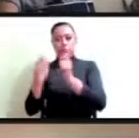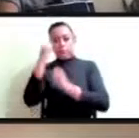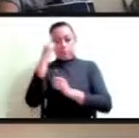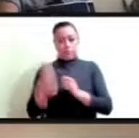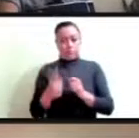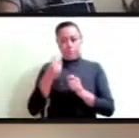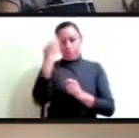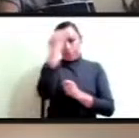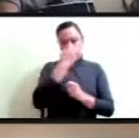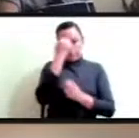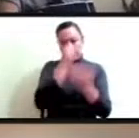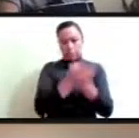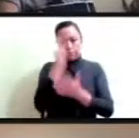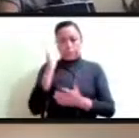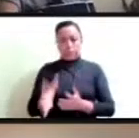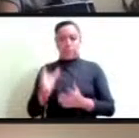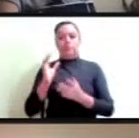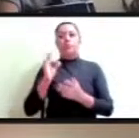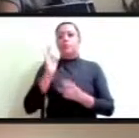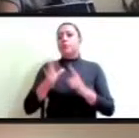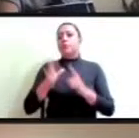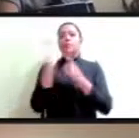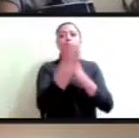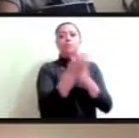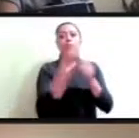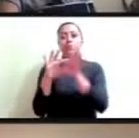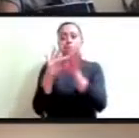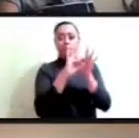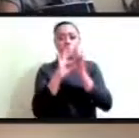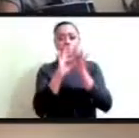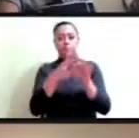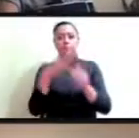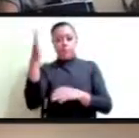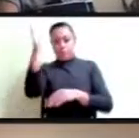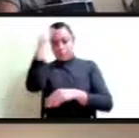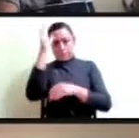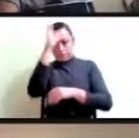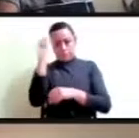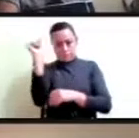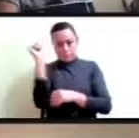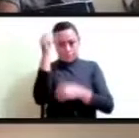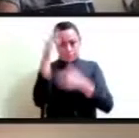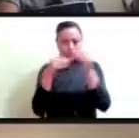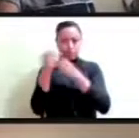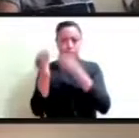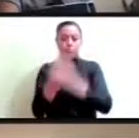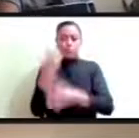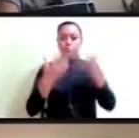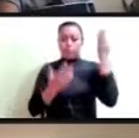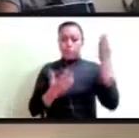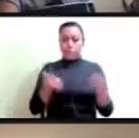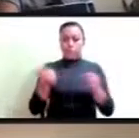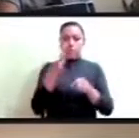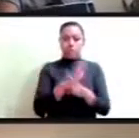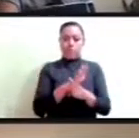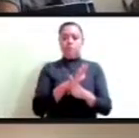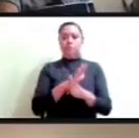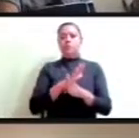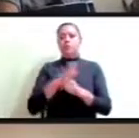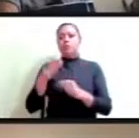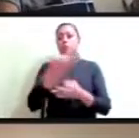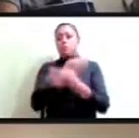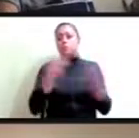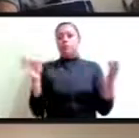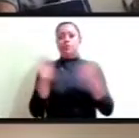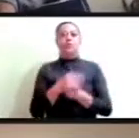de Ciencia, Tecnología e Innovación y la de Administración Pública Local. para presentar una iniciativa con proyecto de decreto por el cual